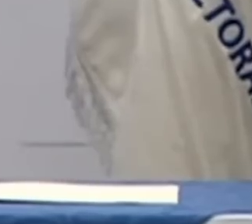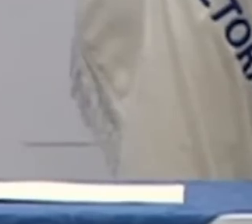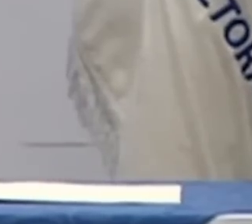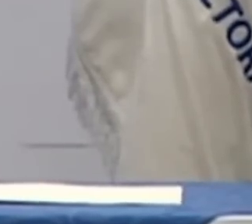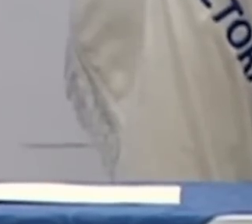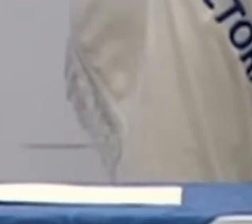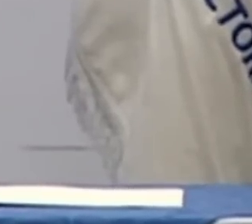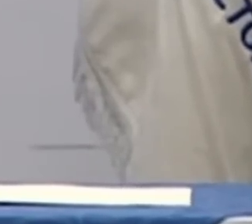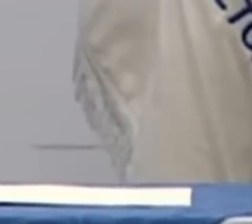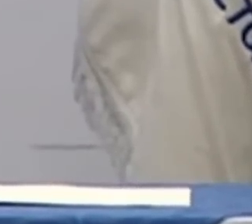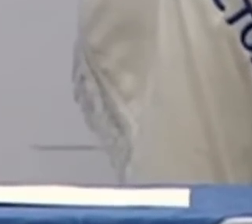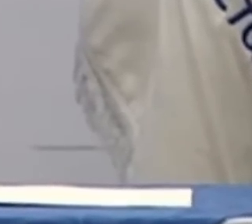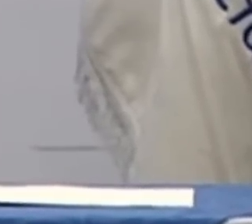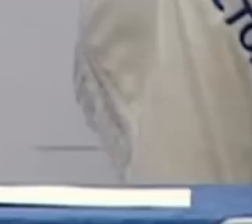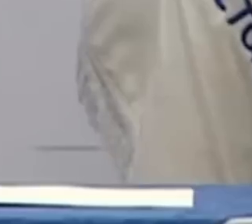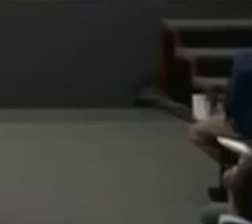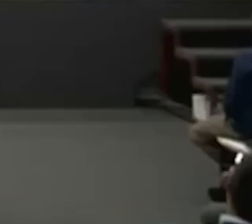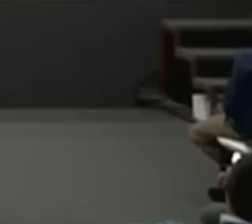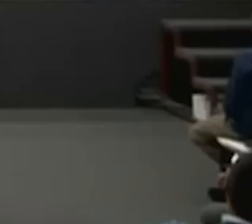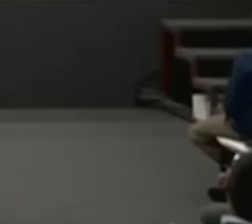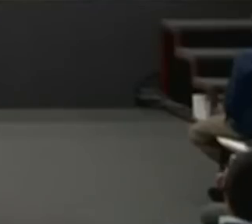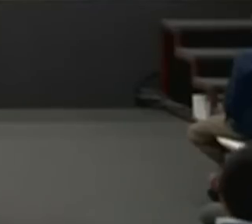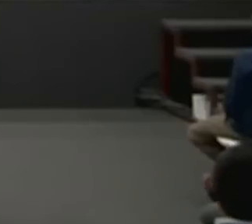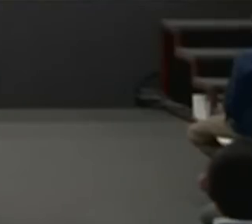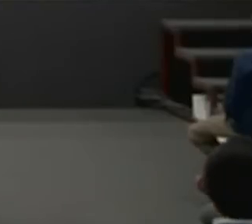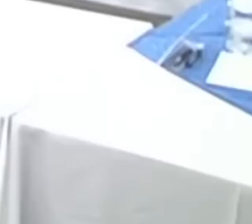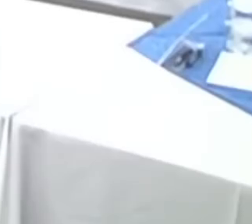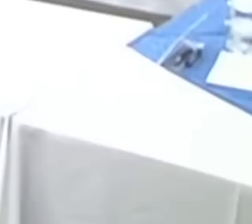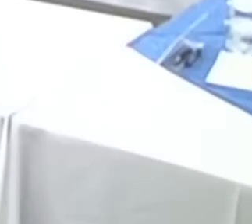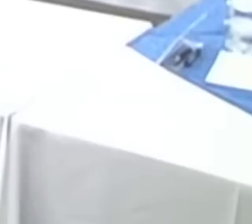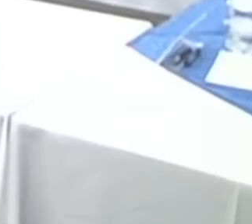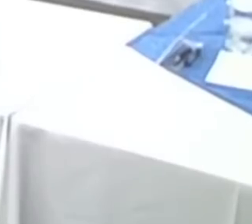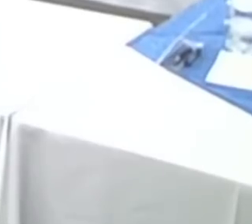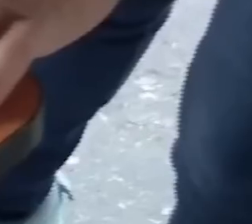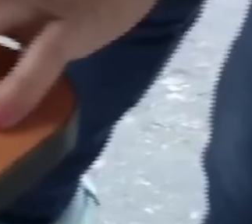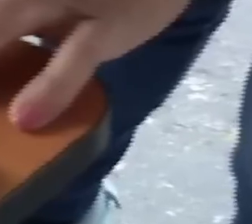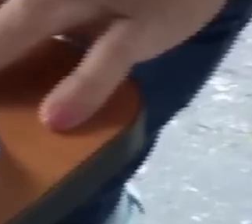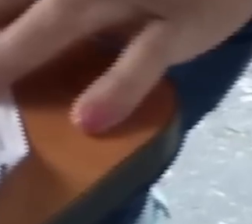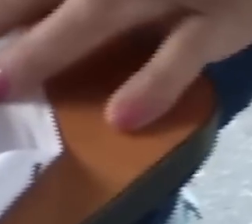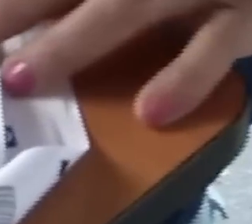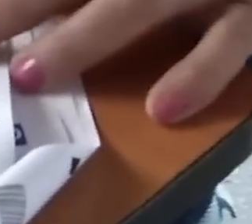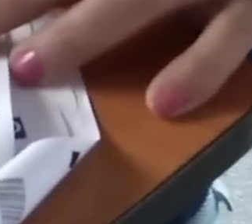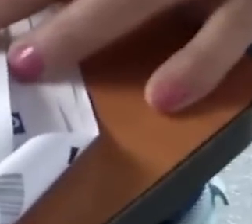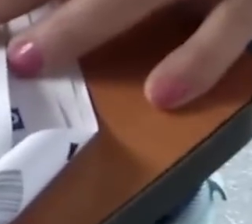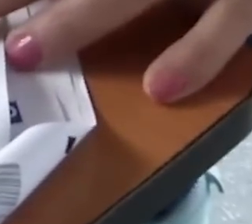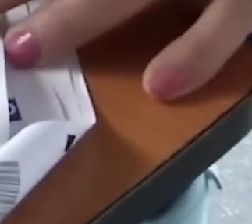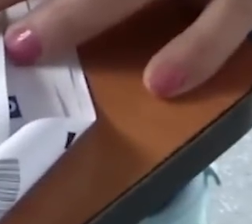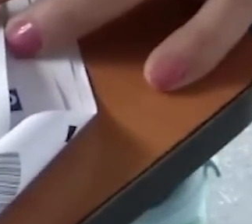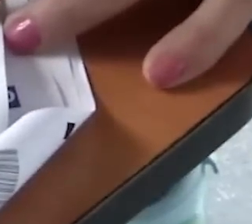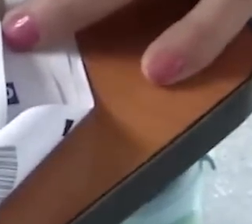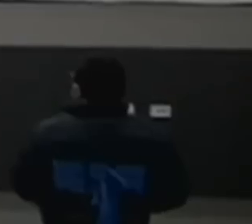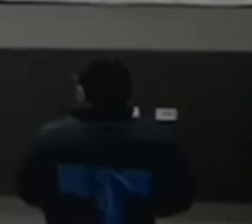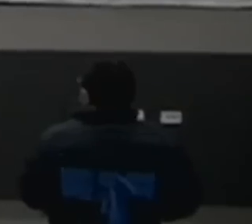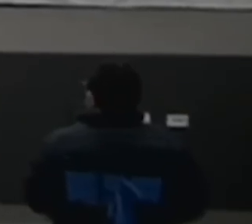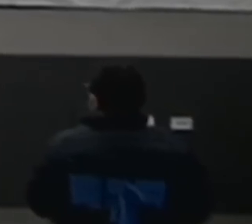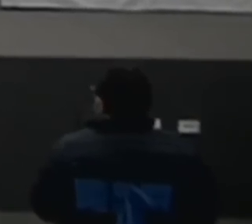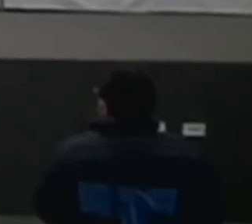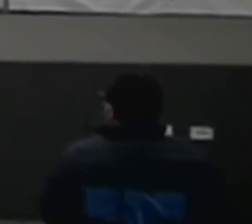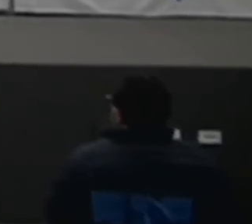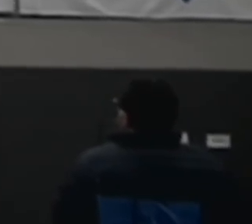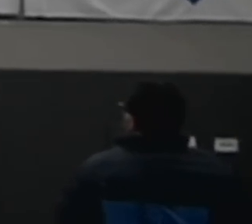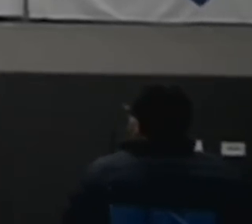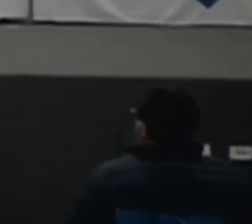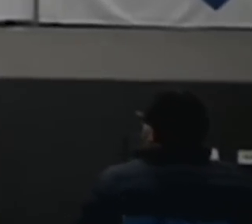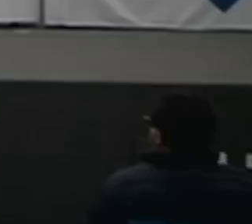$5.300.000. Según lo informó el Consejo Nacional Electoral, este dinero podrá ser utilizado para campañas de promoción que no impliquen contratación